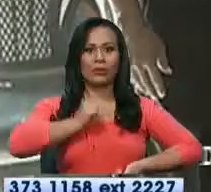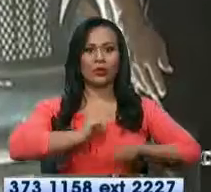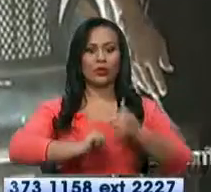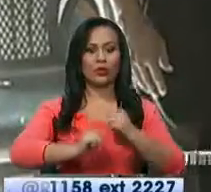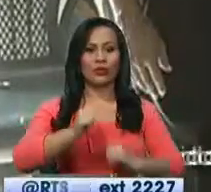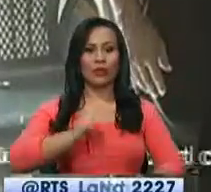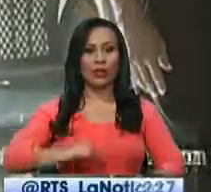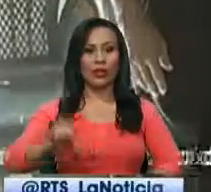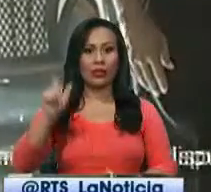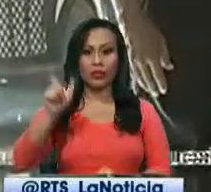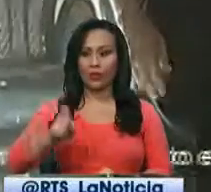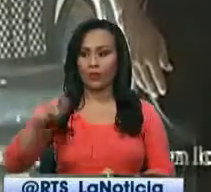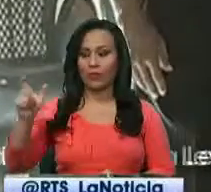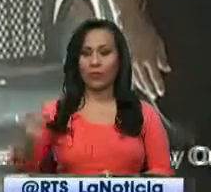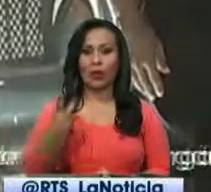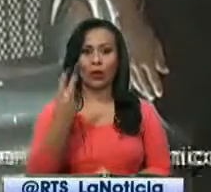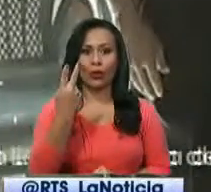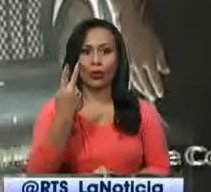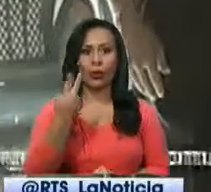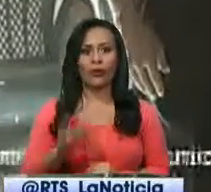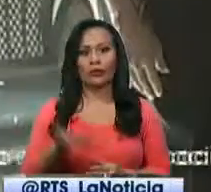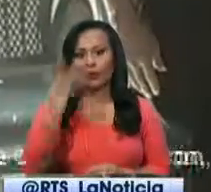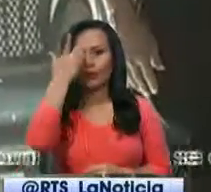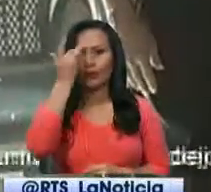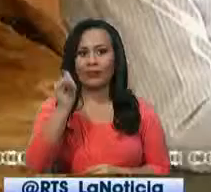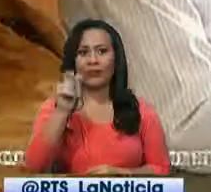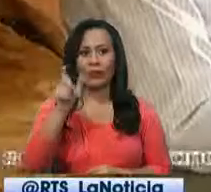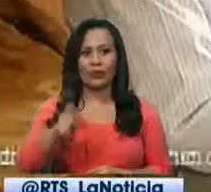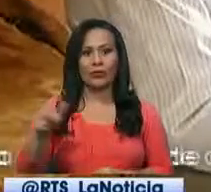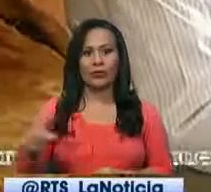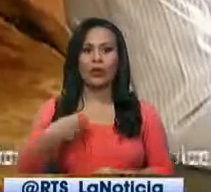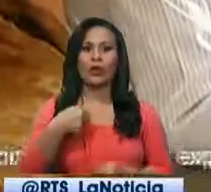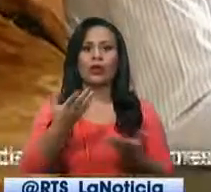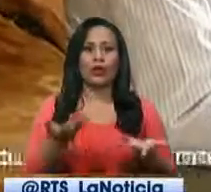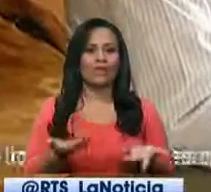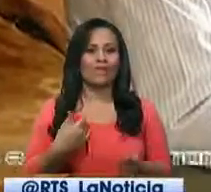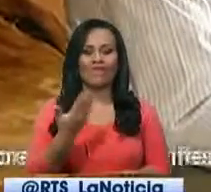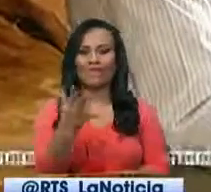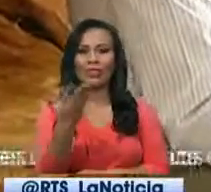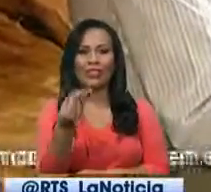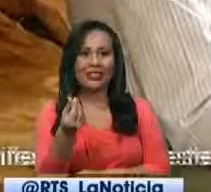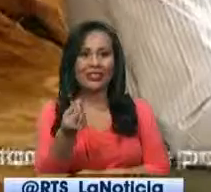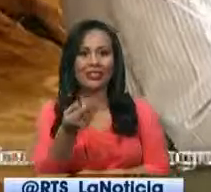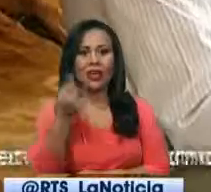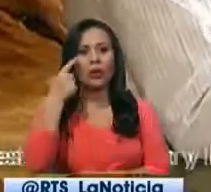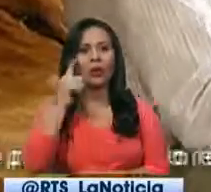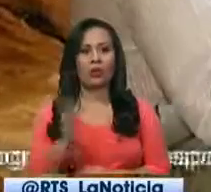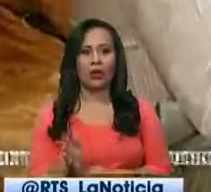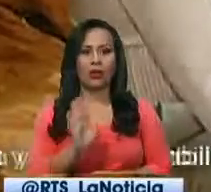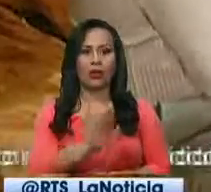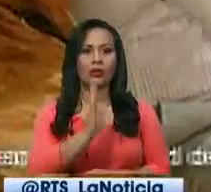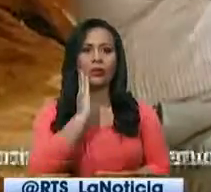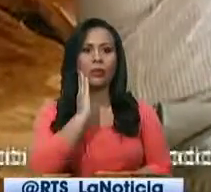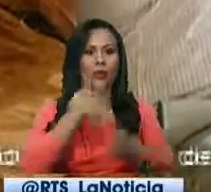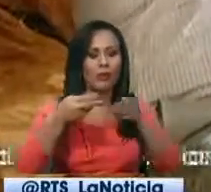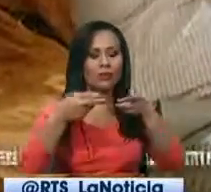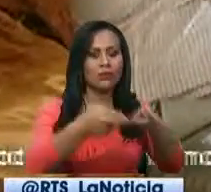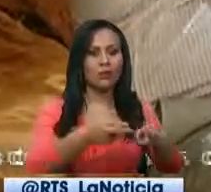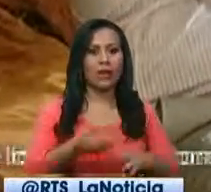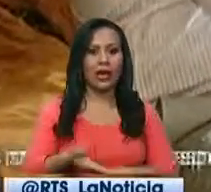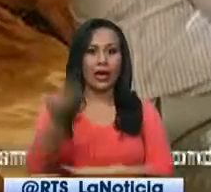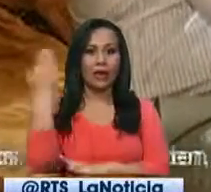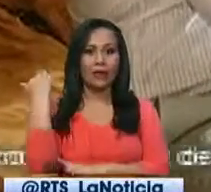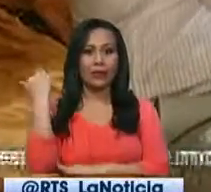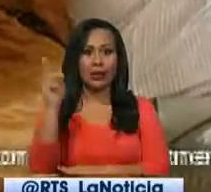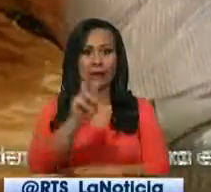ellos, que llevaban varios días sin poder sepultar a su madre debido a que no tienen recursos económicos, fue difundido el pasado viernes en